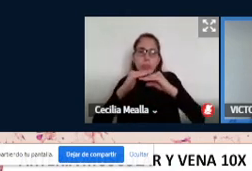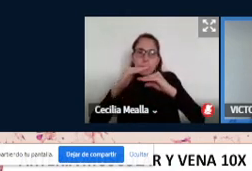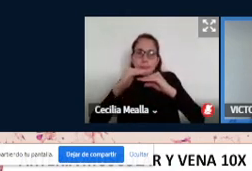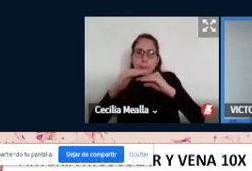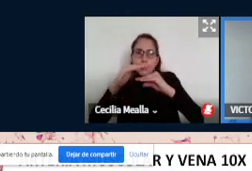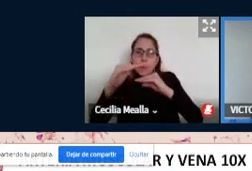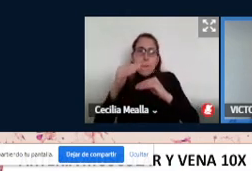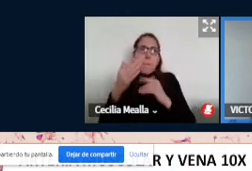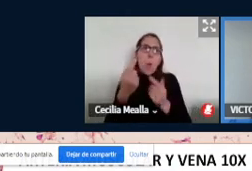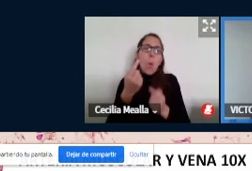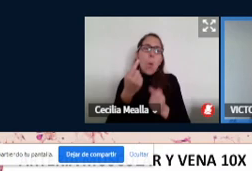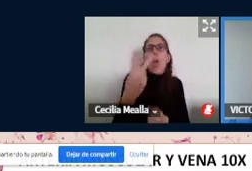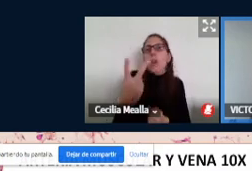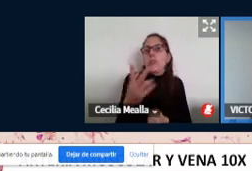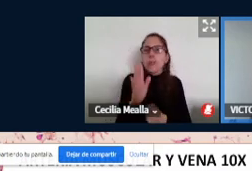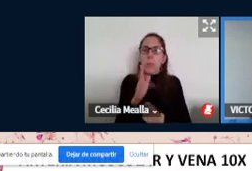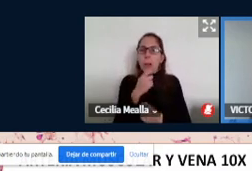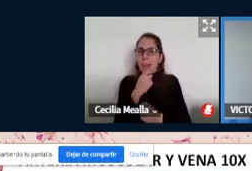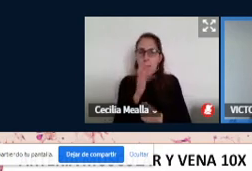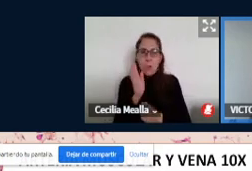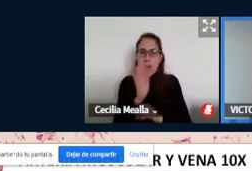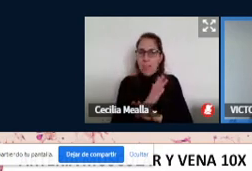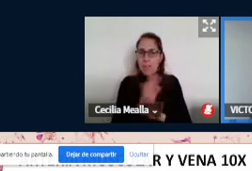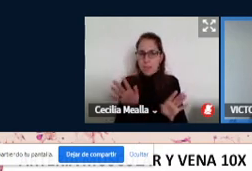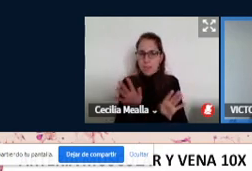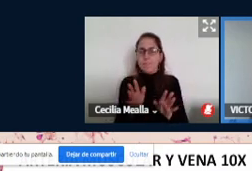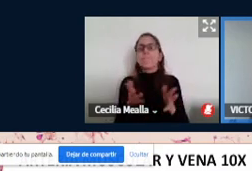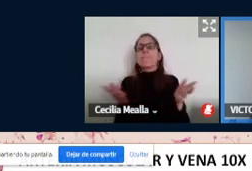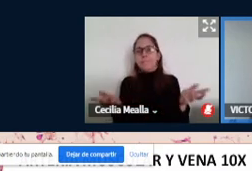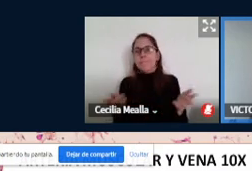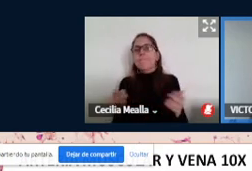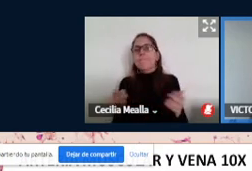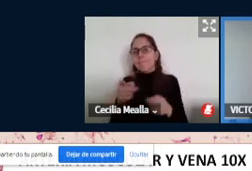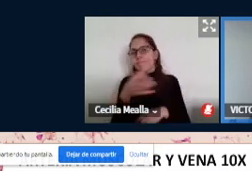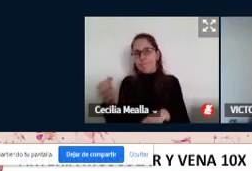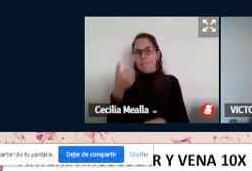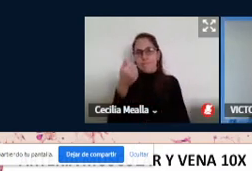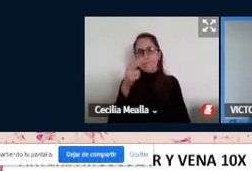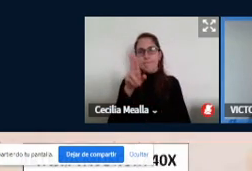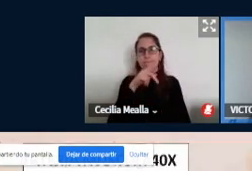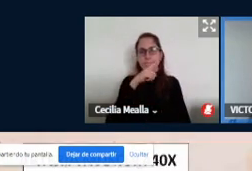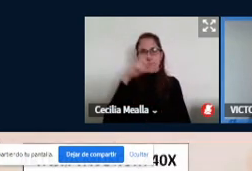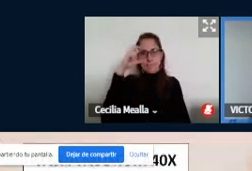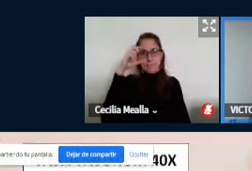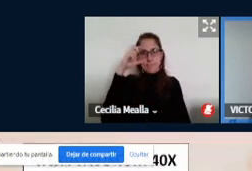Por ahí tenemos 2 capas nada más de músculo. Entonces ahí sí decimos que es arteriola.